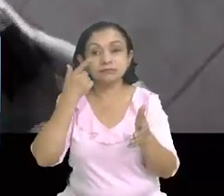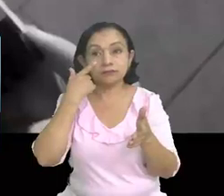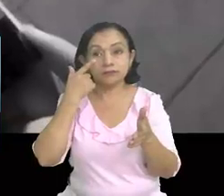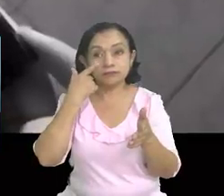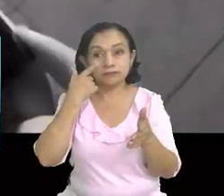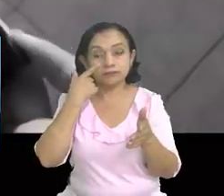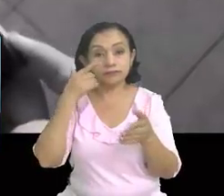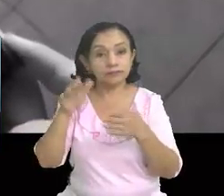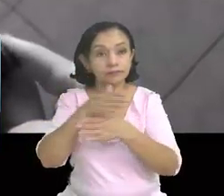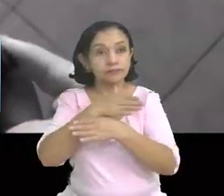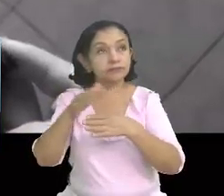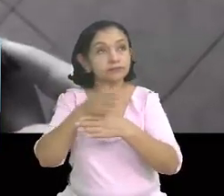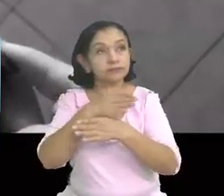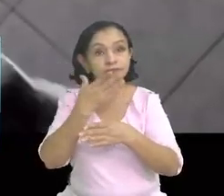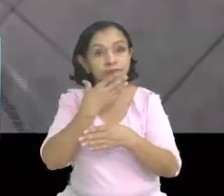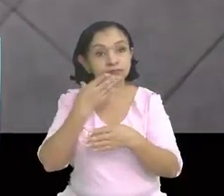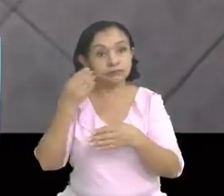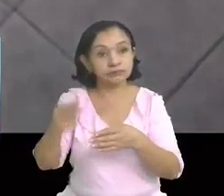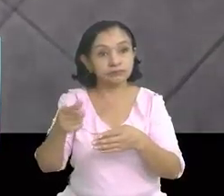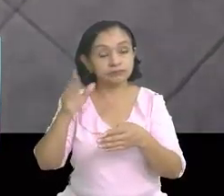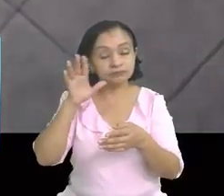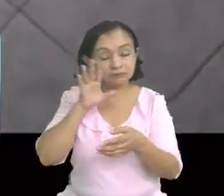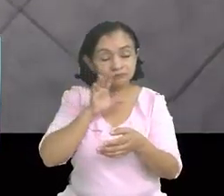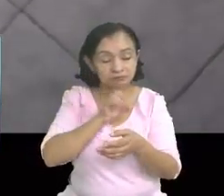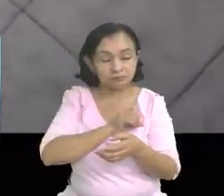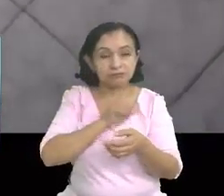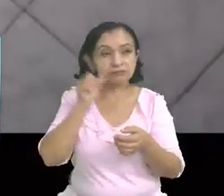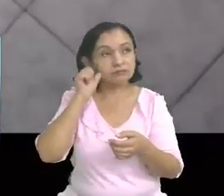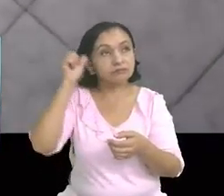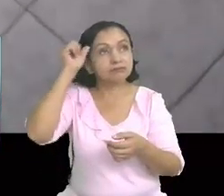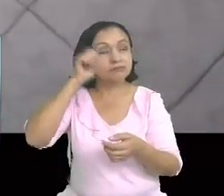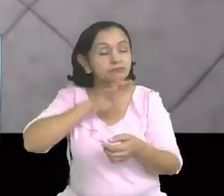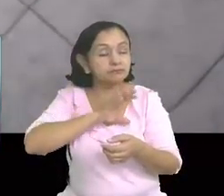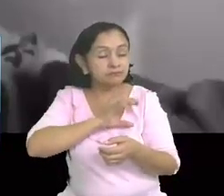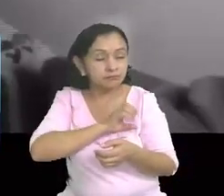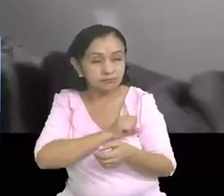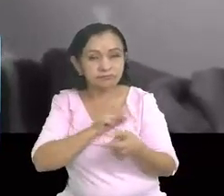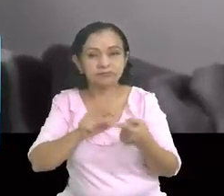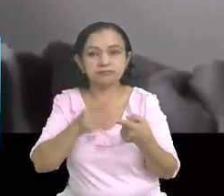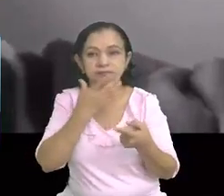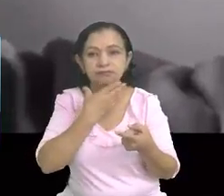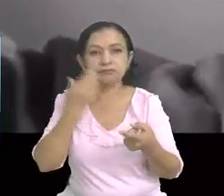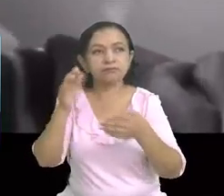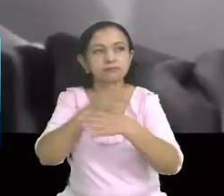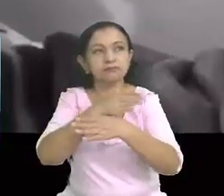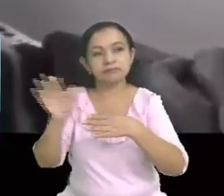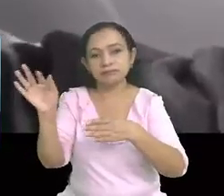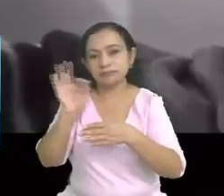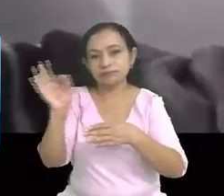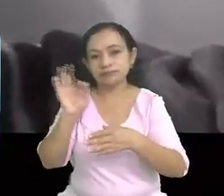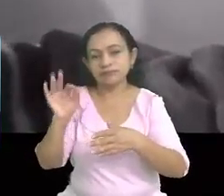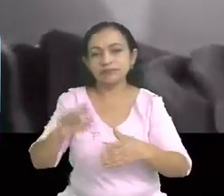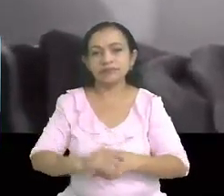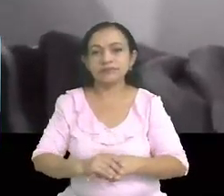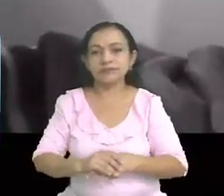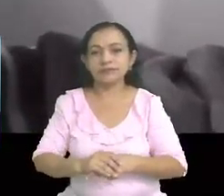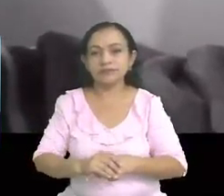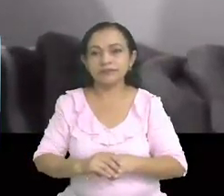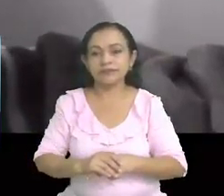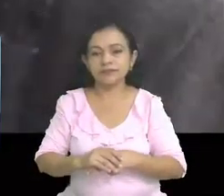porque la diferencia entre el adolescente deprimido y el adulto deprimido es que el adolescente lo manifiesta de diferente manera. Sí predomina